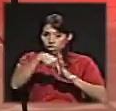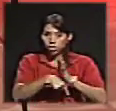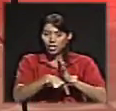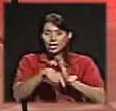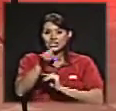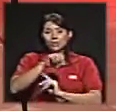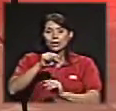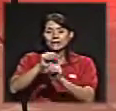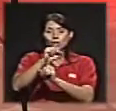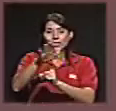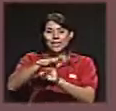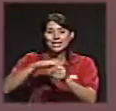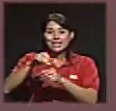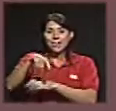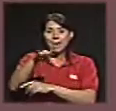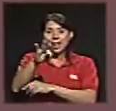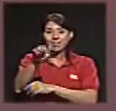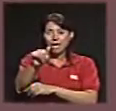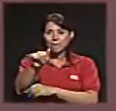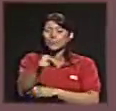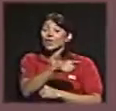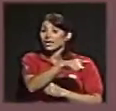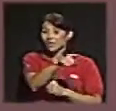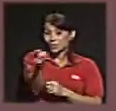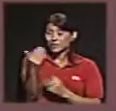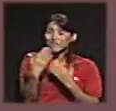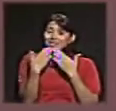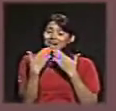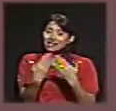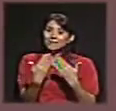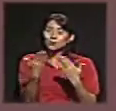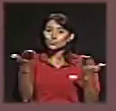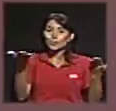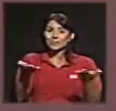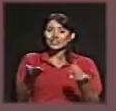Plata, y a ustedes les agradecemos